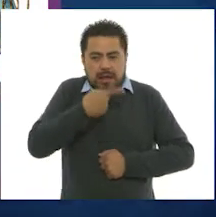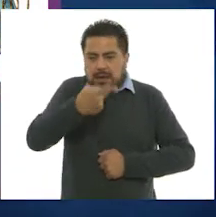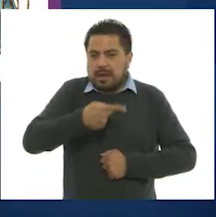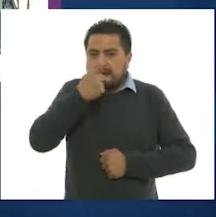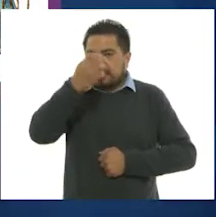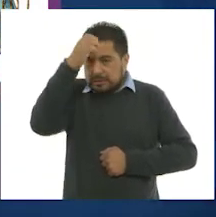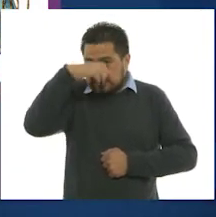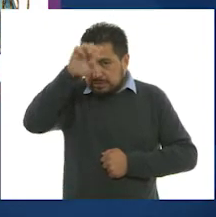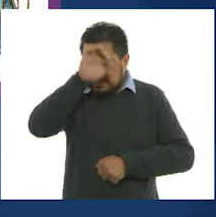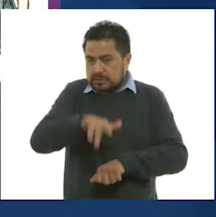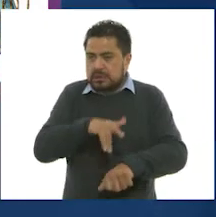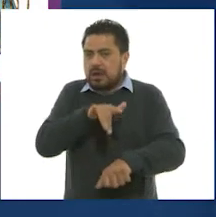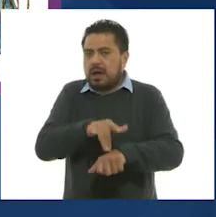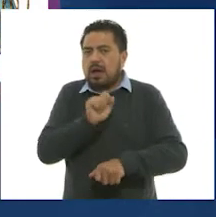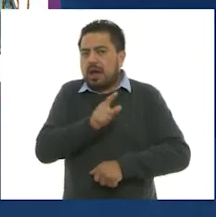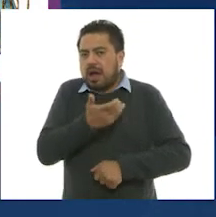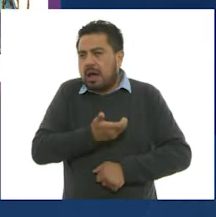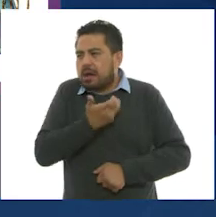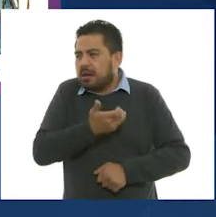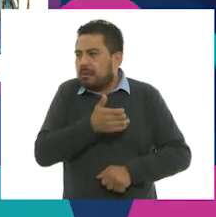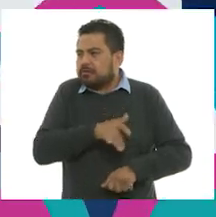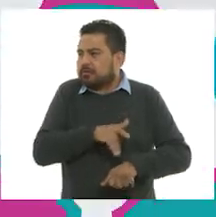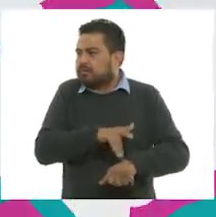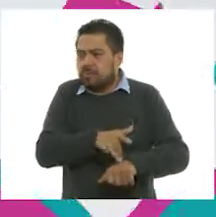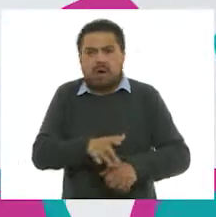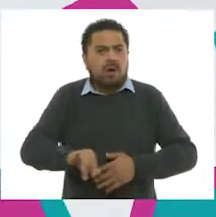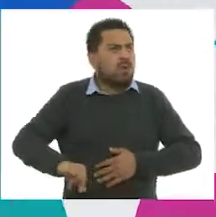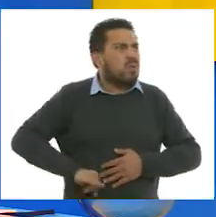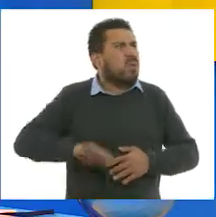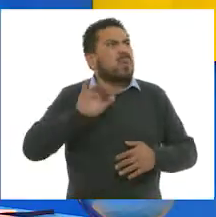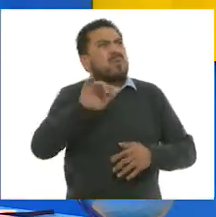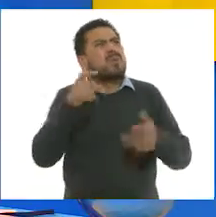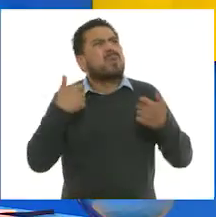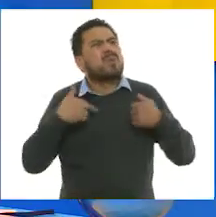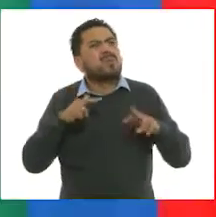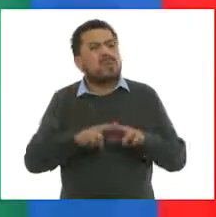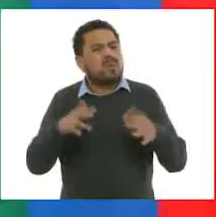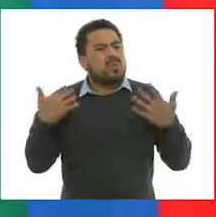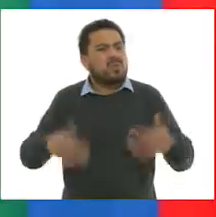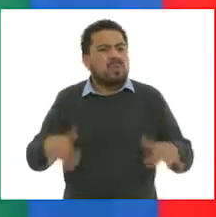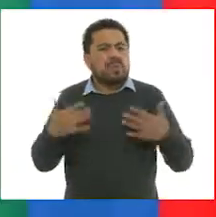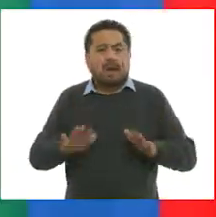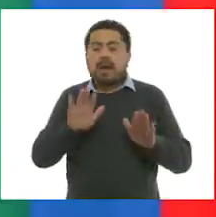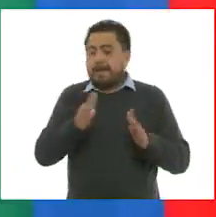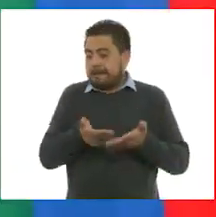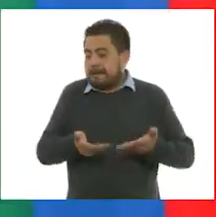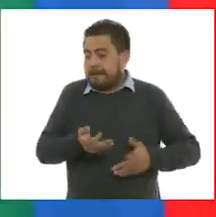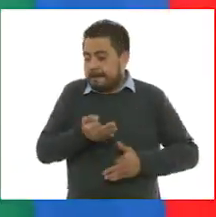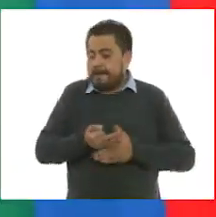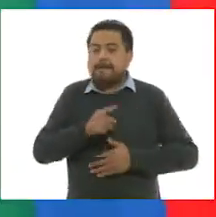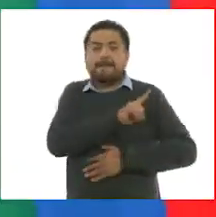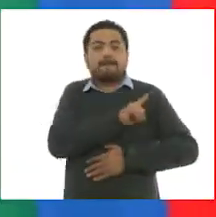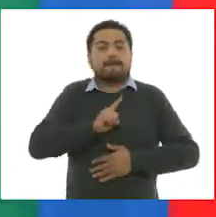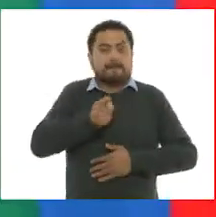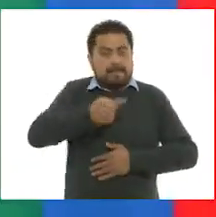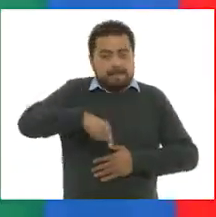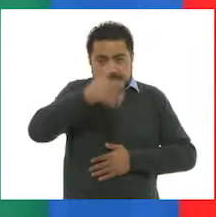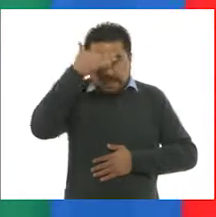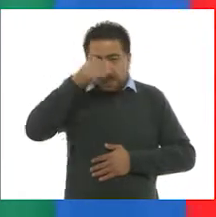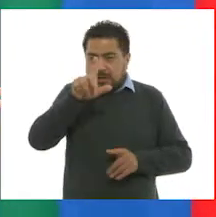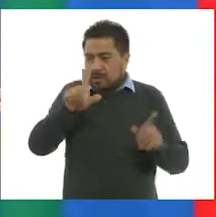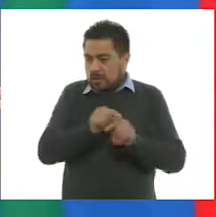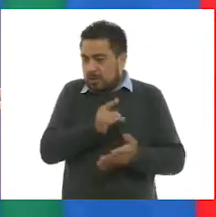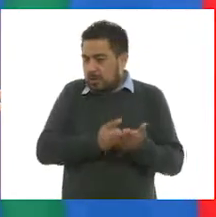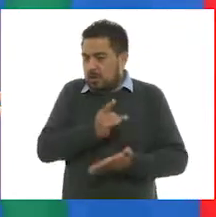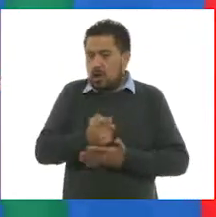la experiencia y la práctica. ¡Wow! ¡Qué interesante, maestra! Ahora, Jenny, debemos saber que no solamente